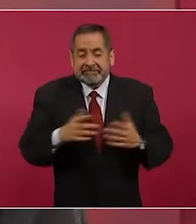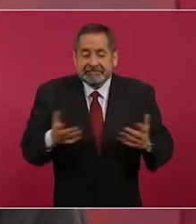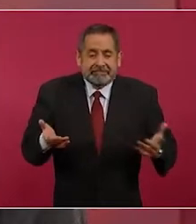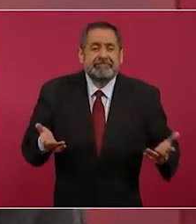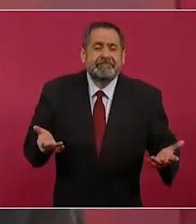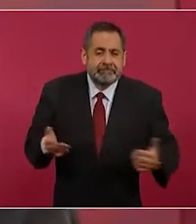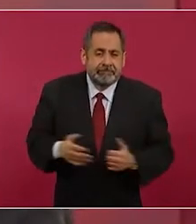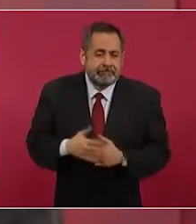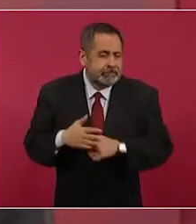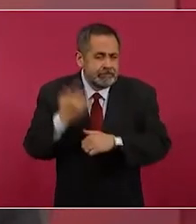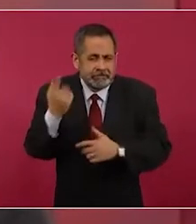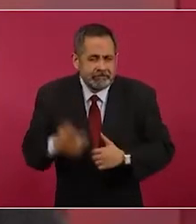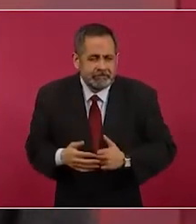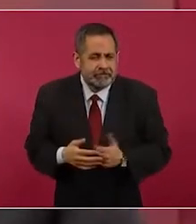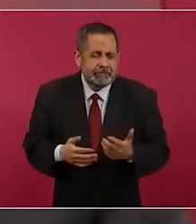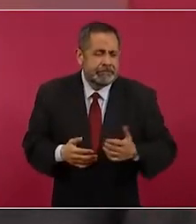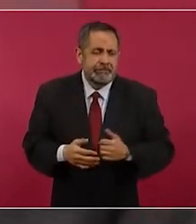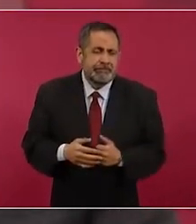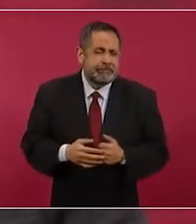¿Por qué